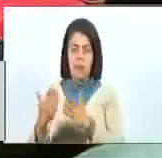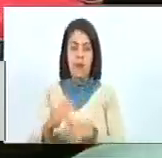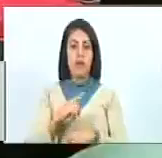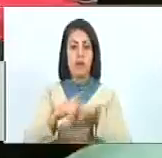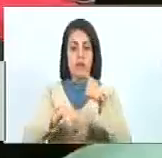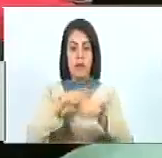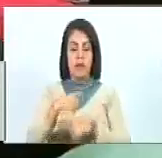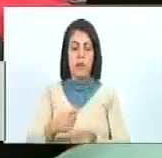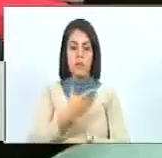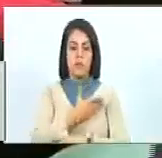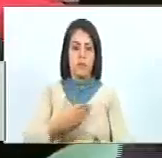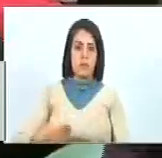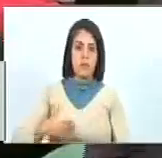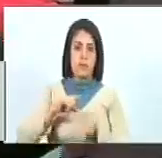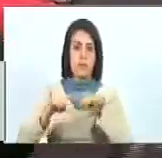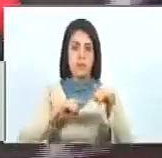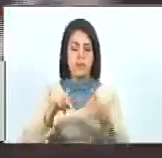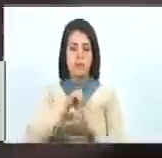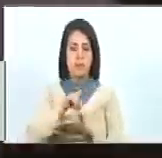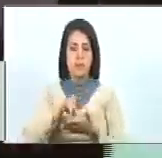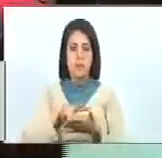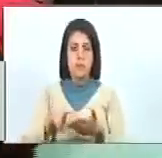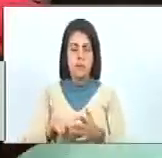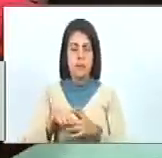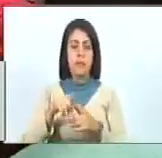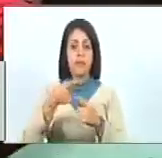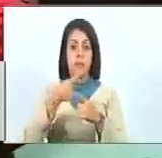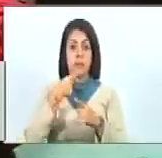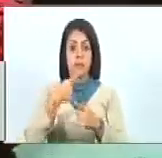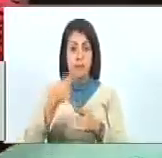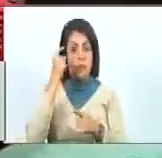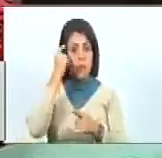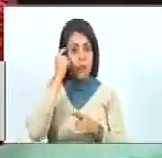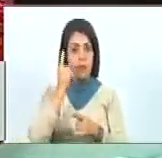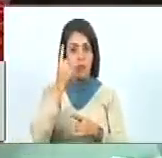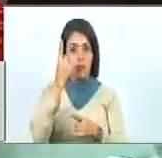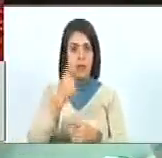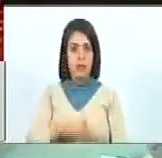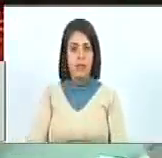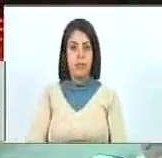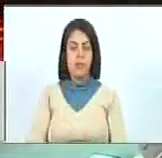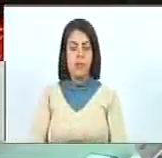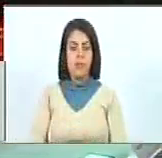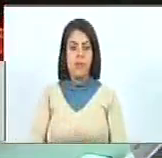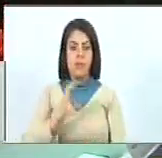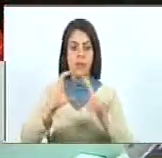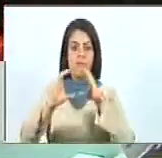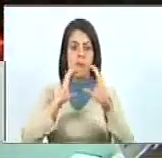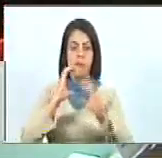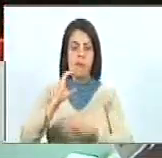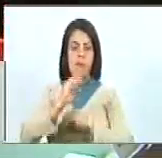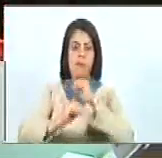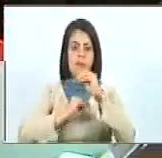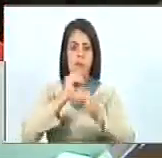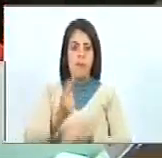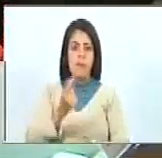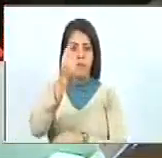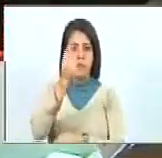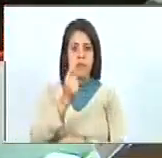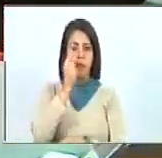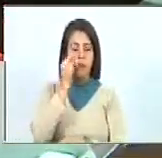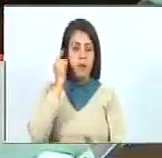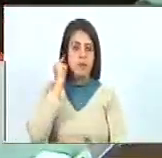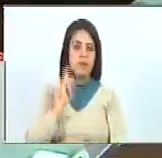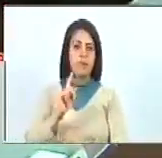Posteriormente, el presidente ordenó dar lectura a la cuenta. Primer punto de la cuenta. Comunicaciones suscritas por diputadas y